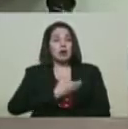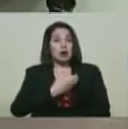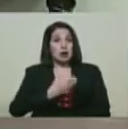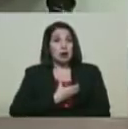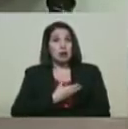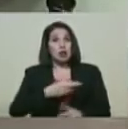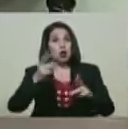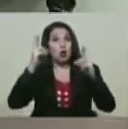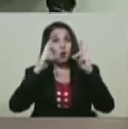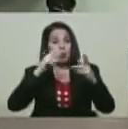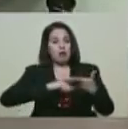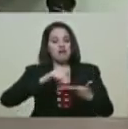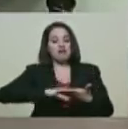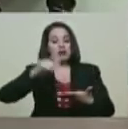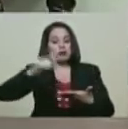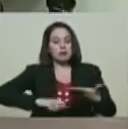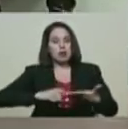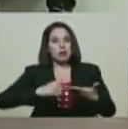Ojalá,